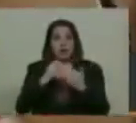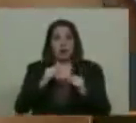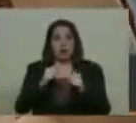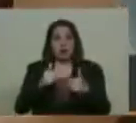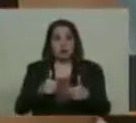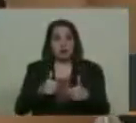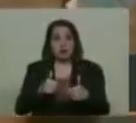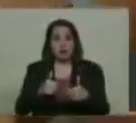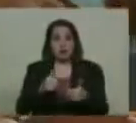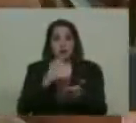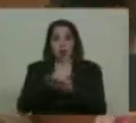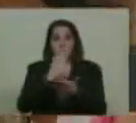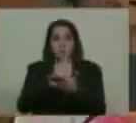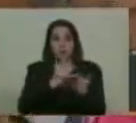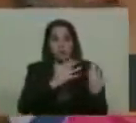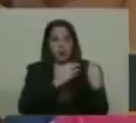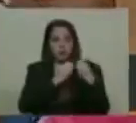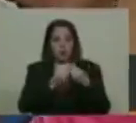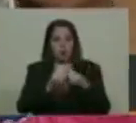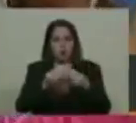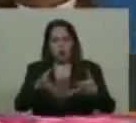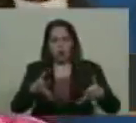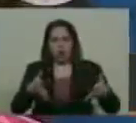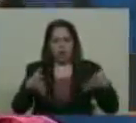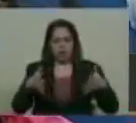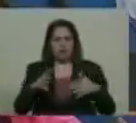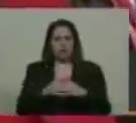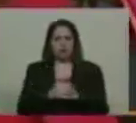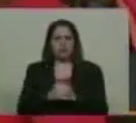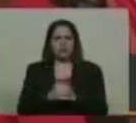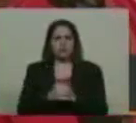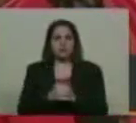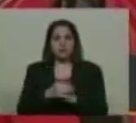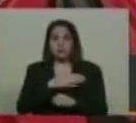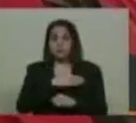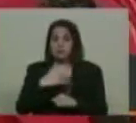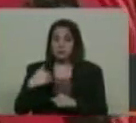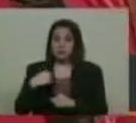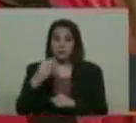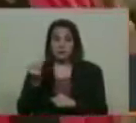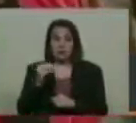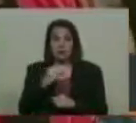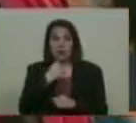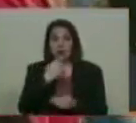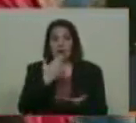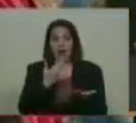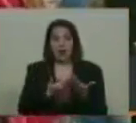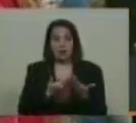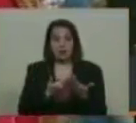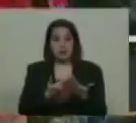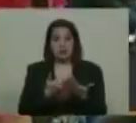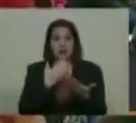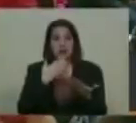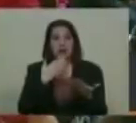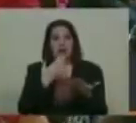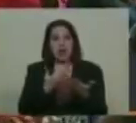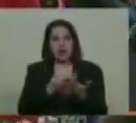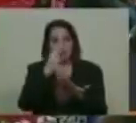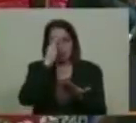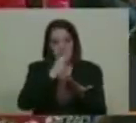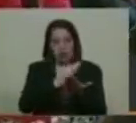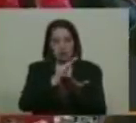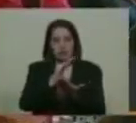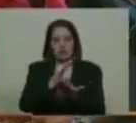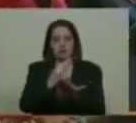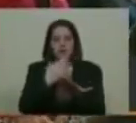será como siempre una batalla victoriosa. Queremos además, presidente, darle las gracias. Gracias por la lealtad.